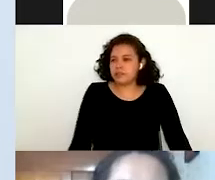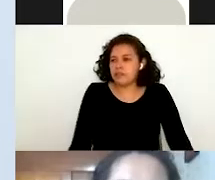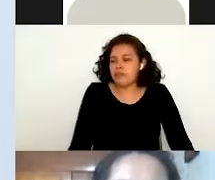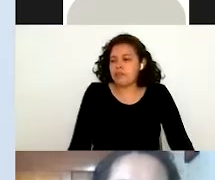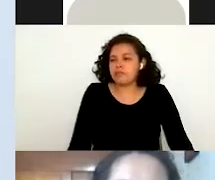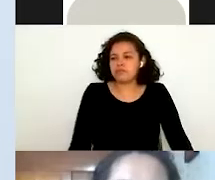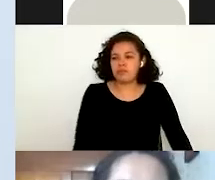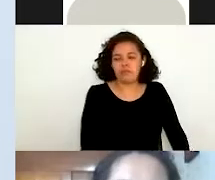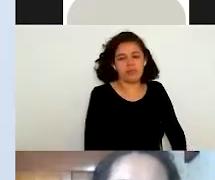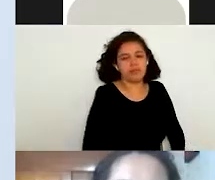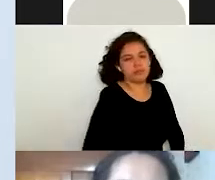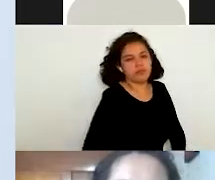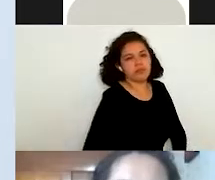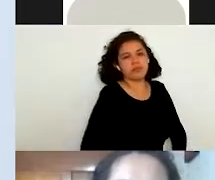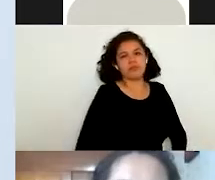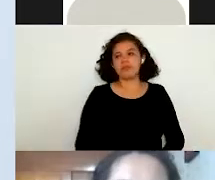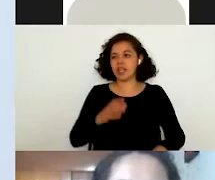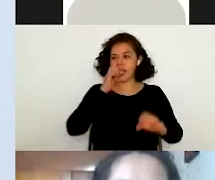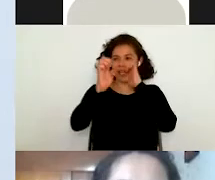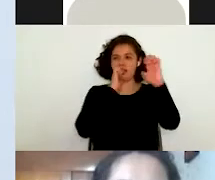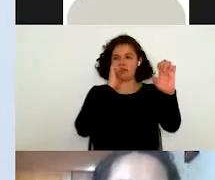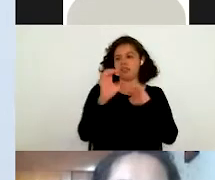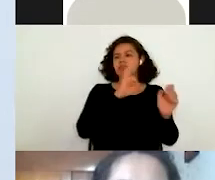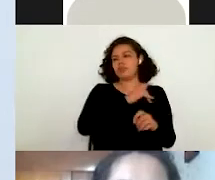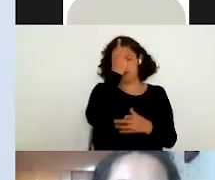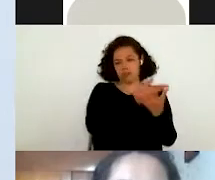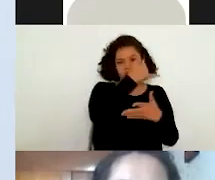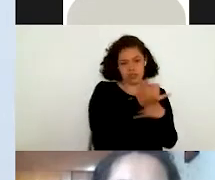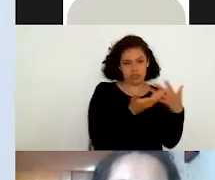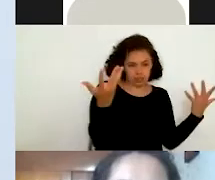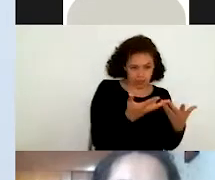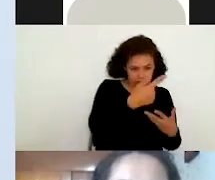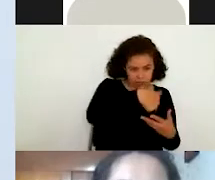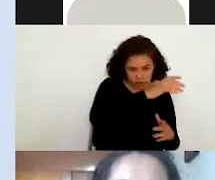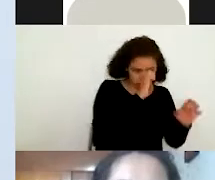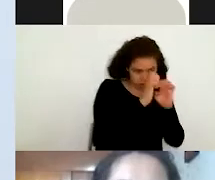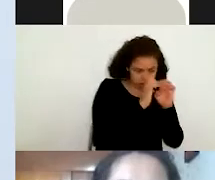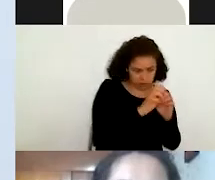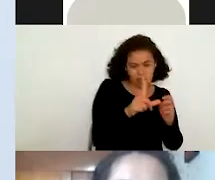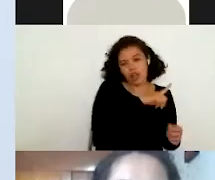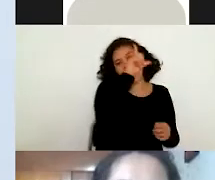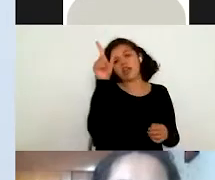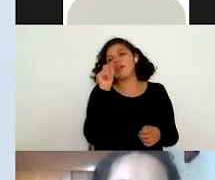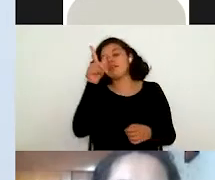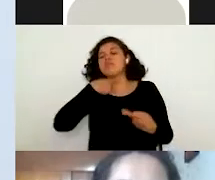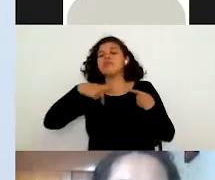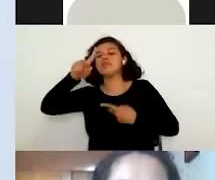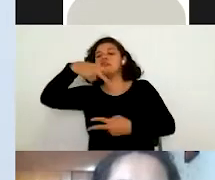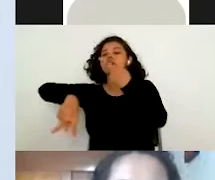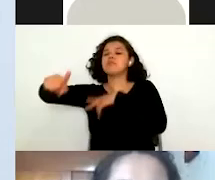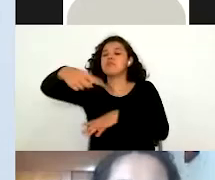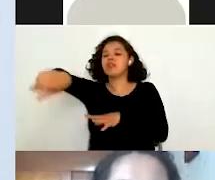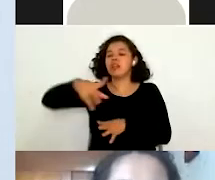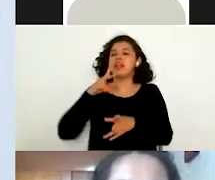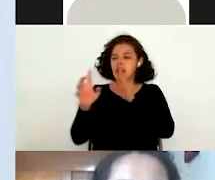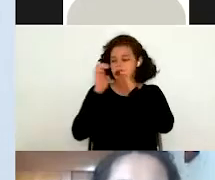Ya sea tanto para el personal que está implementando el proyecto, como para los beneficiarios, para saber cómo se han sentido